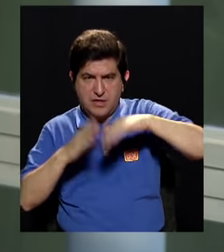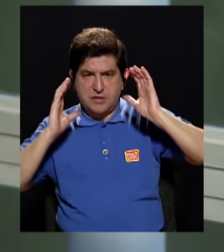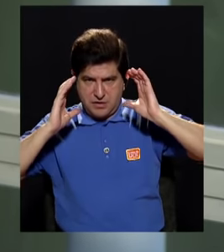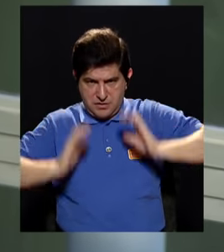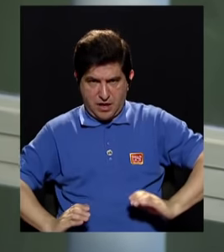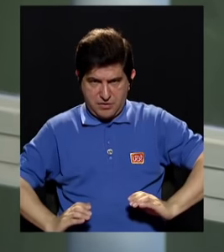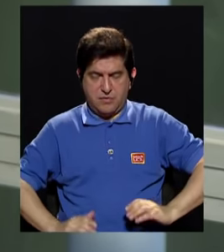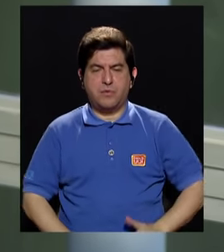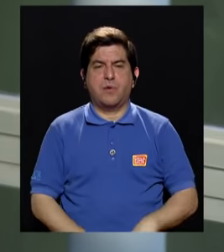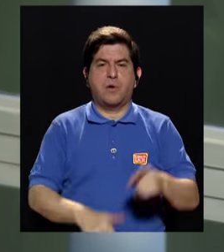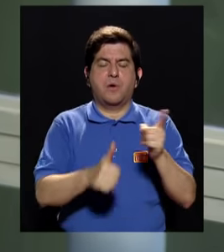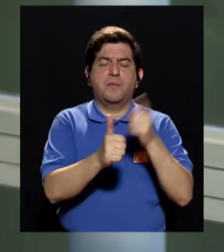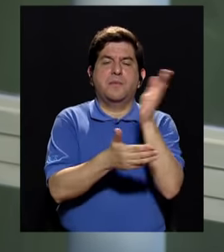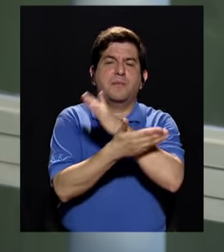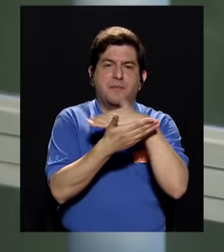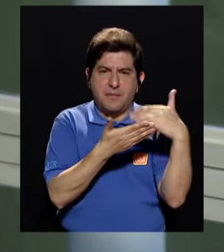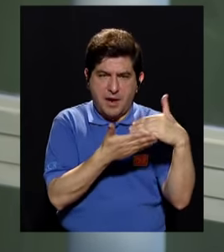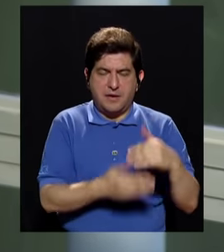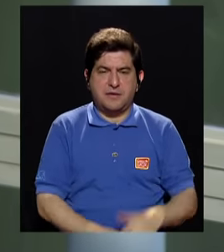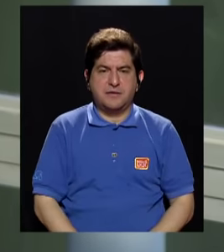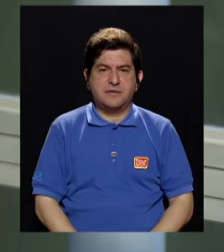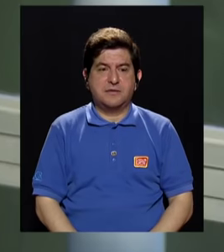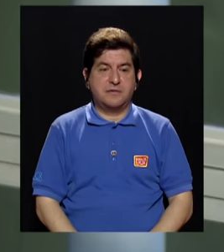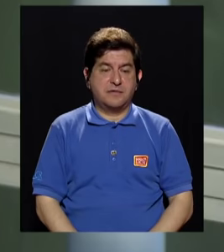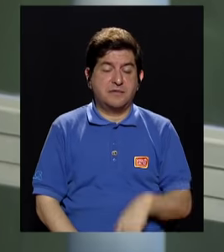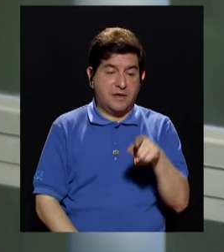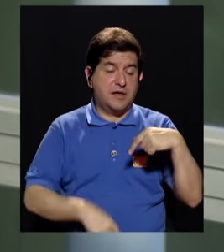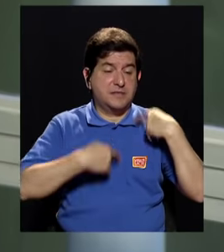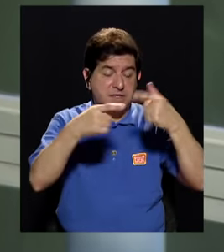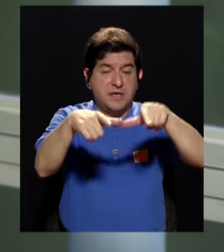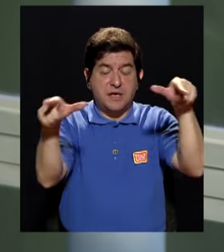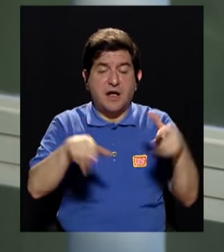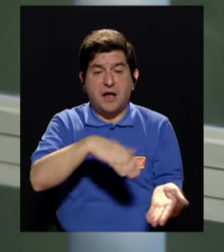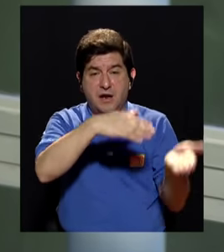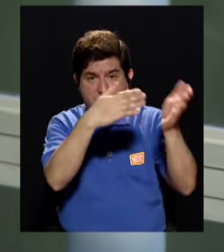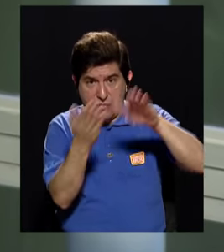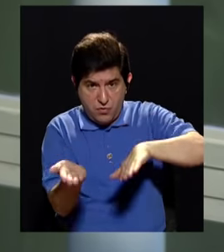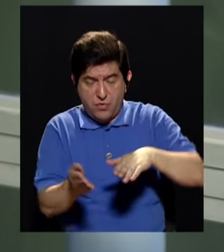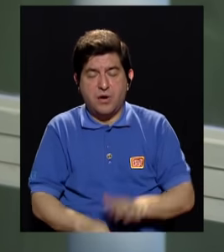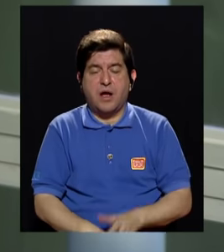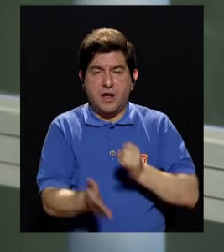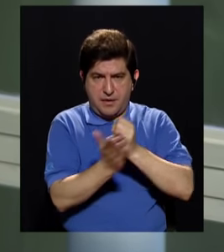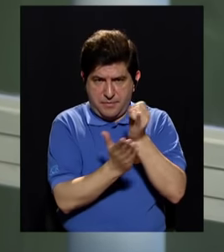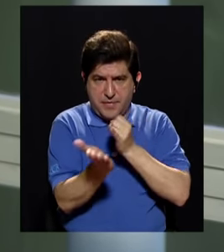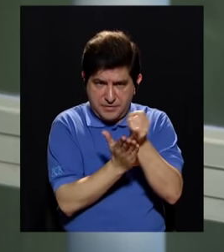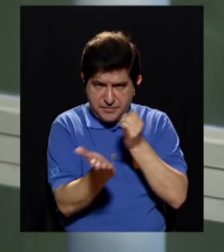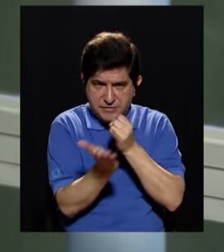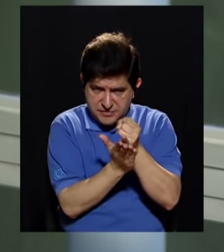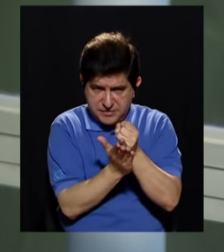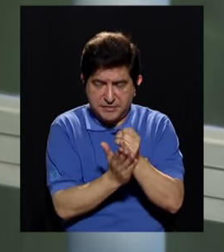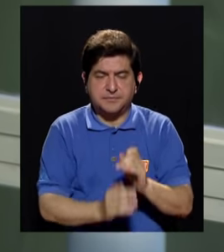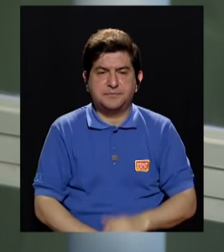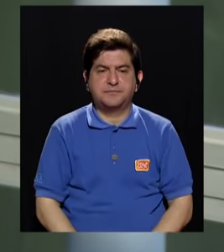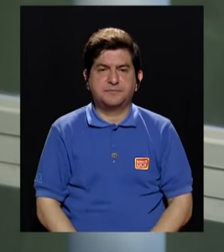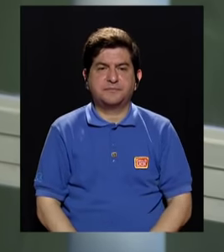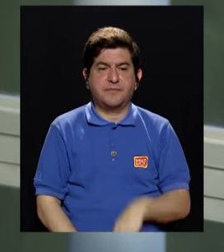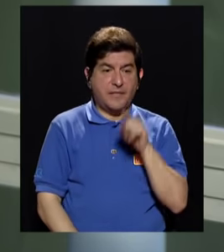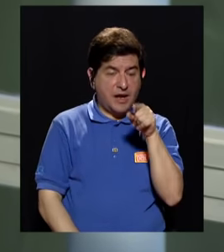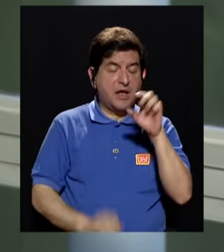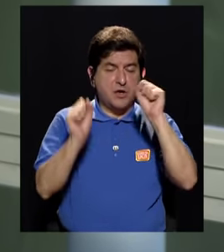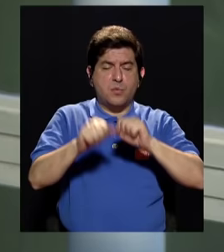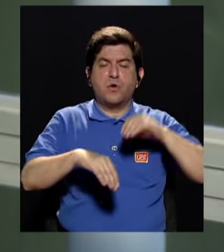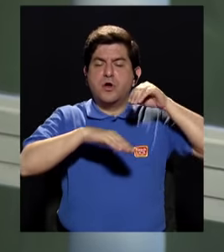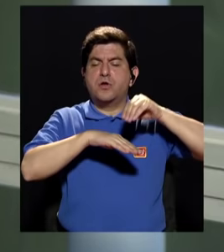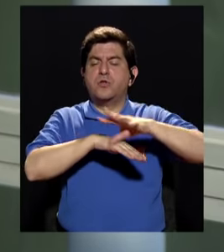cuerpo una primera parte que es la acudir a al escenario de muerte a la investigación del escenario de muerte eso